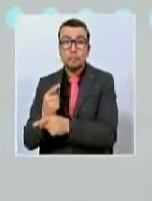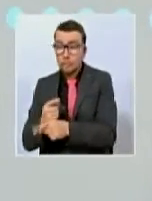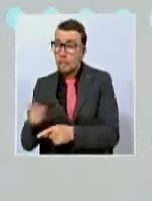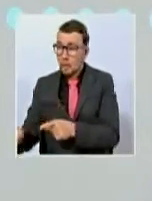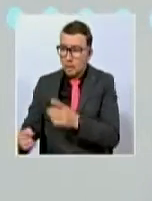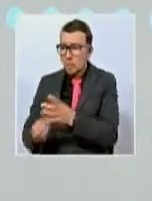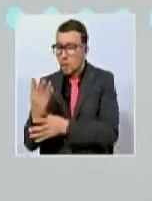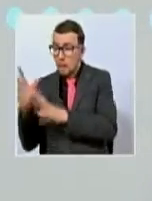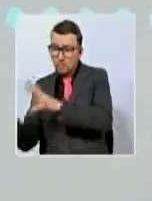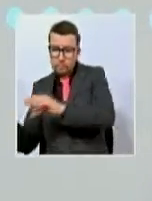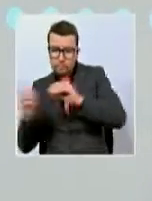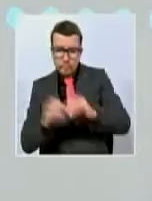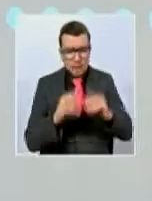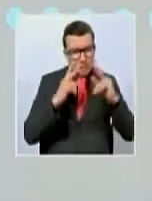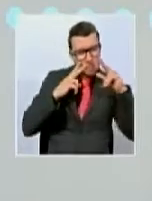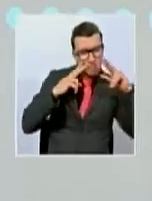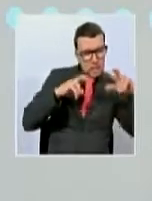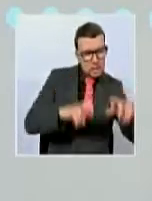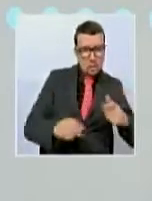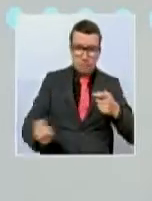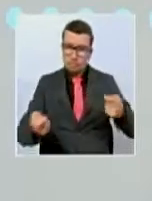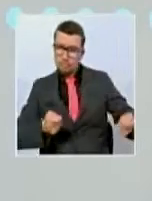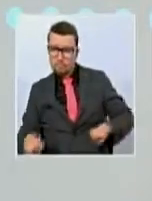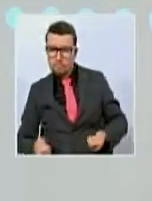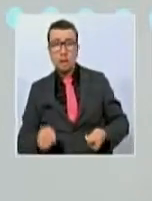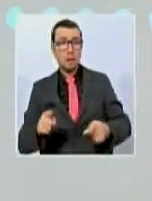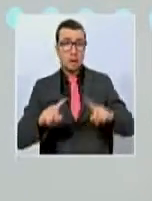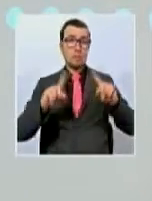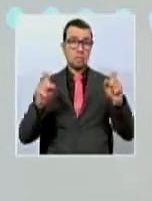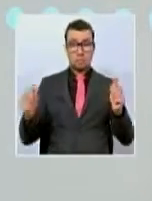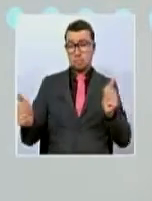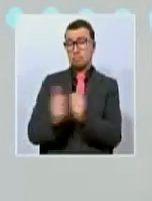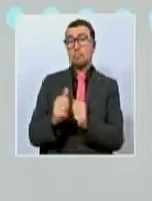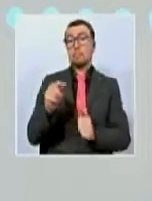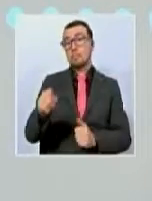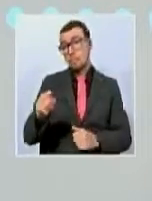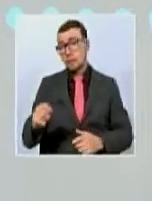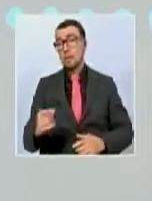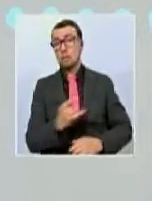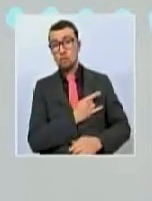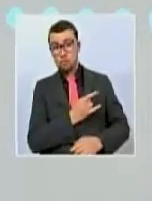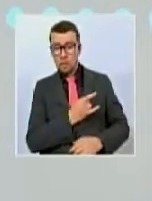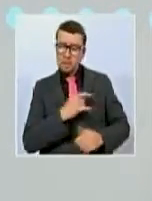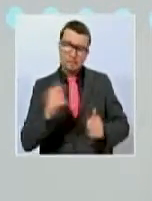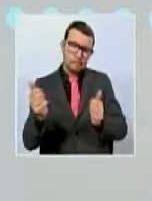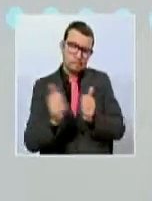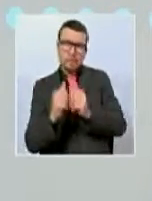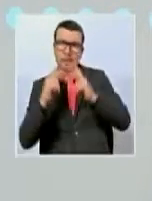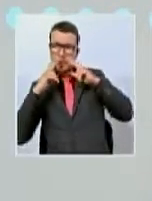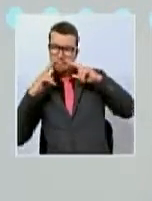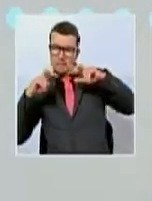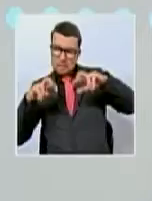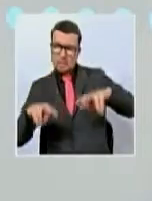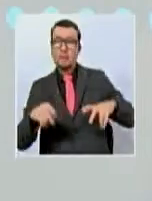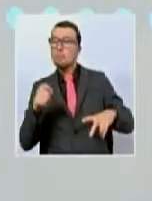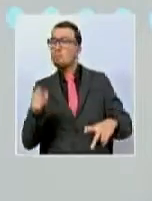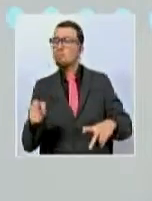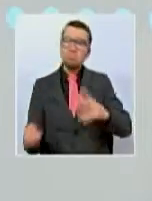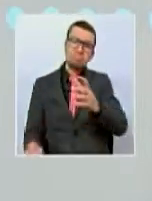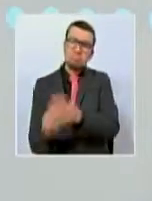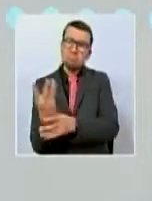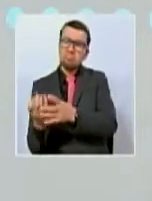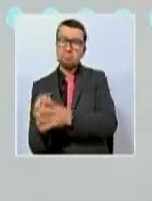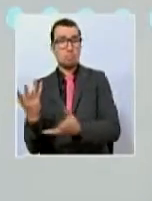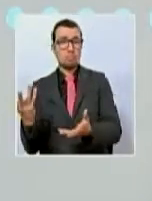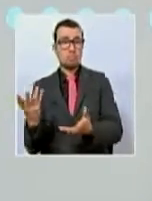hacer investigación. Lógicamente, acompañado del tema de las universidades, ¿cierto? Para hacer investigación de esas plantas, de las